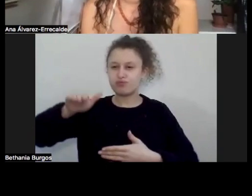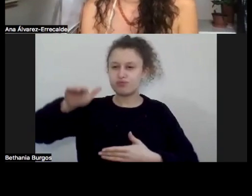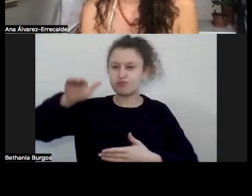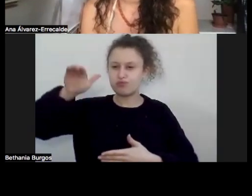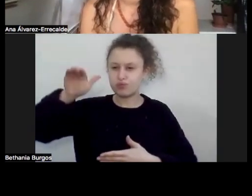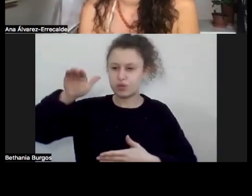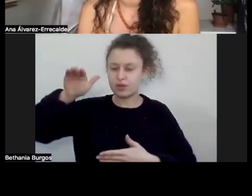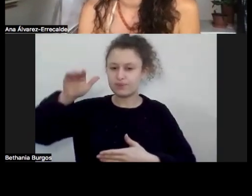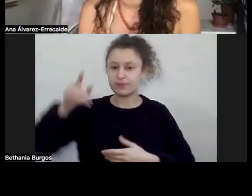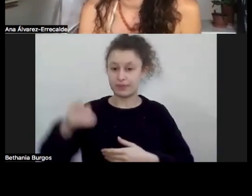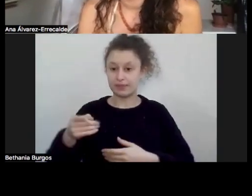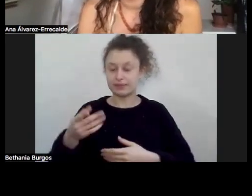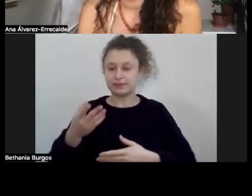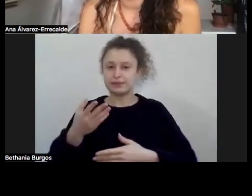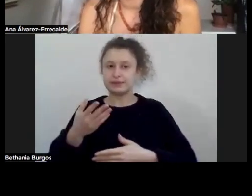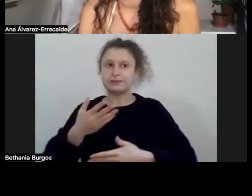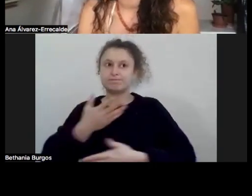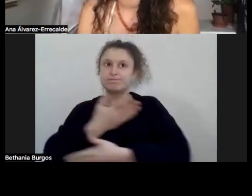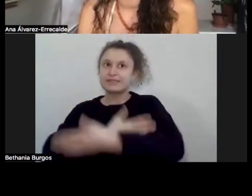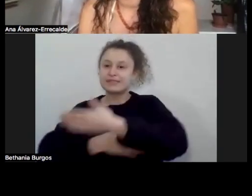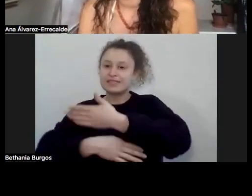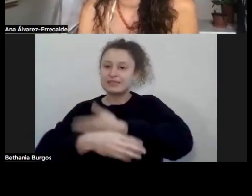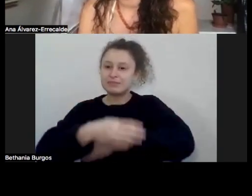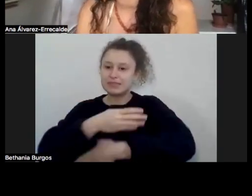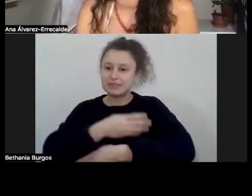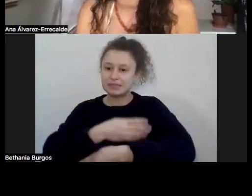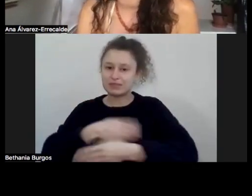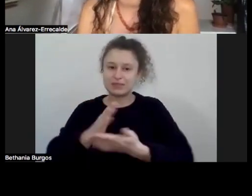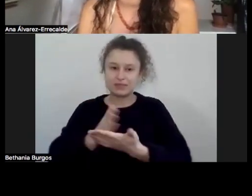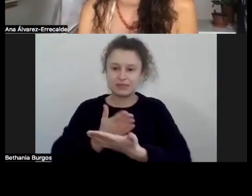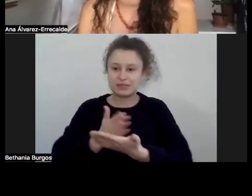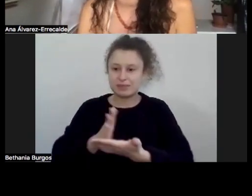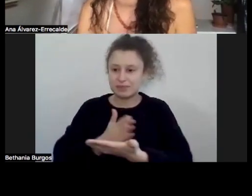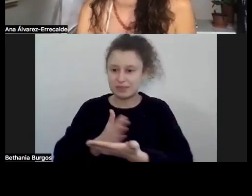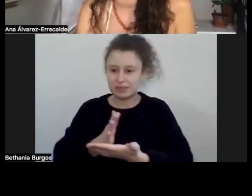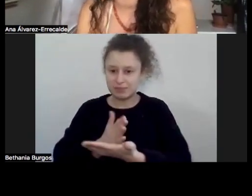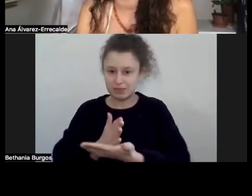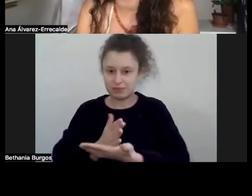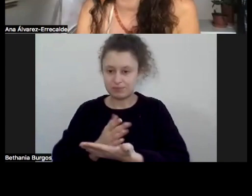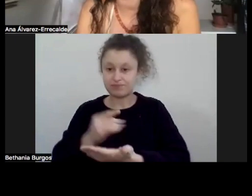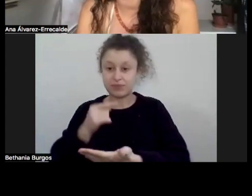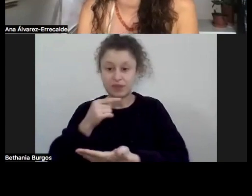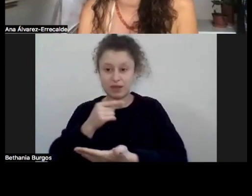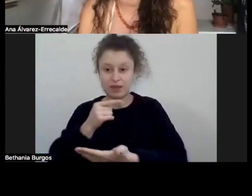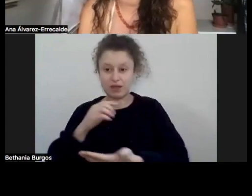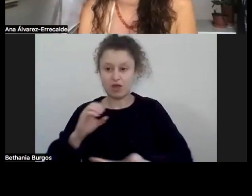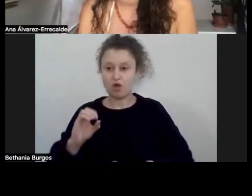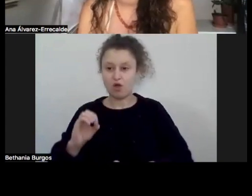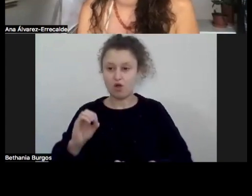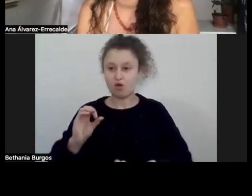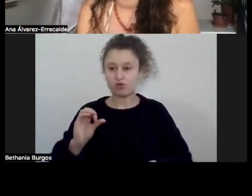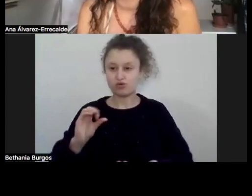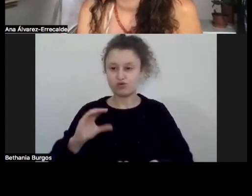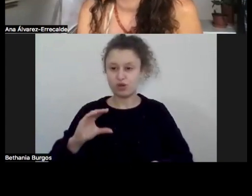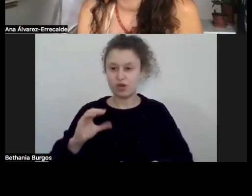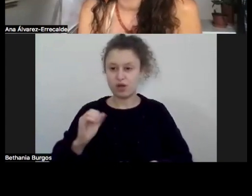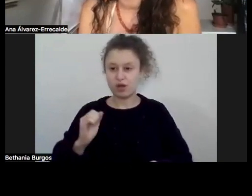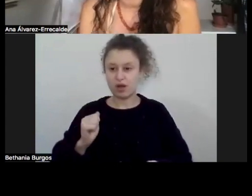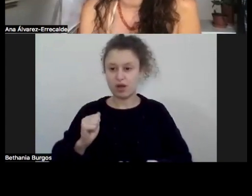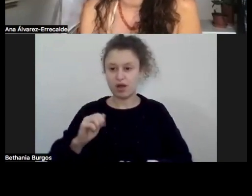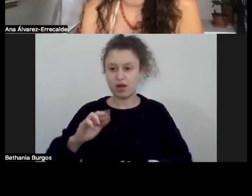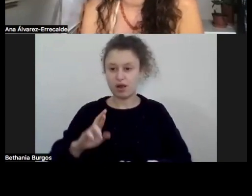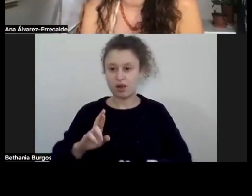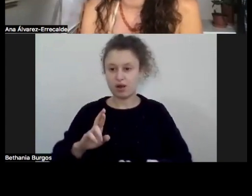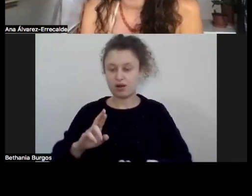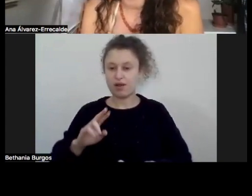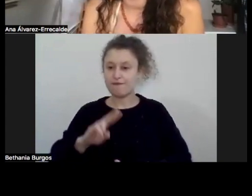discriminación. Esto lo explico de esta forma. Oscar, en el momento en que hice la foto, tenía 23 años y llevaba un par de